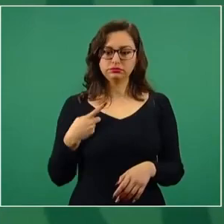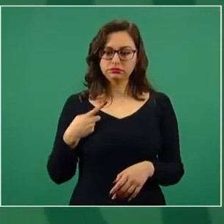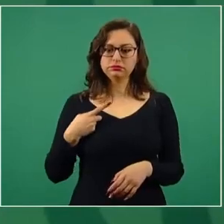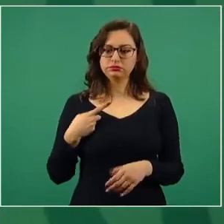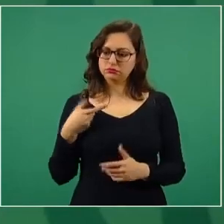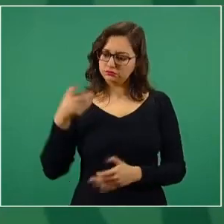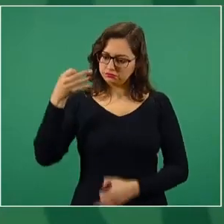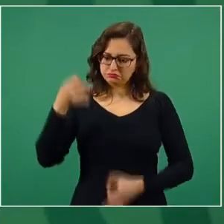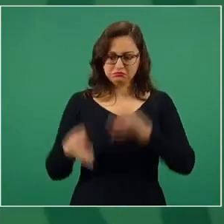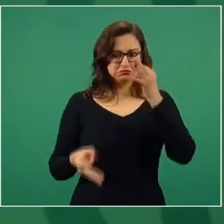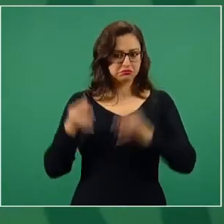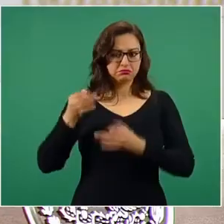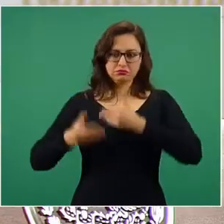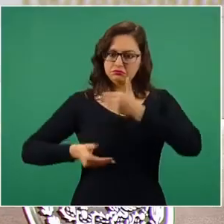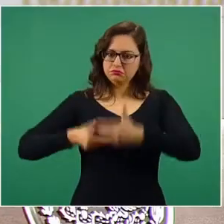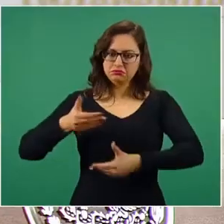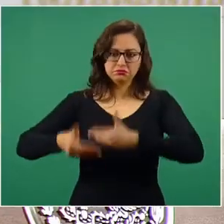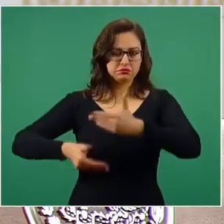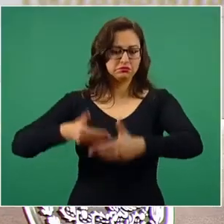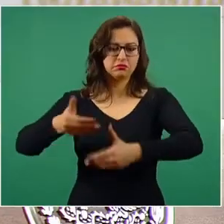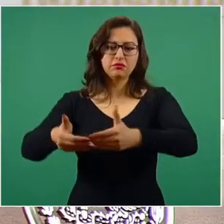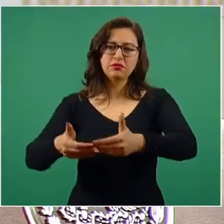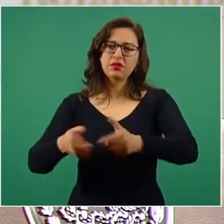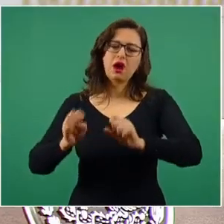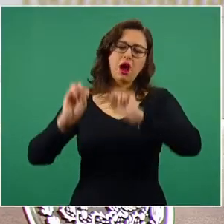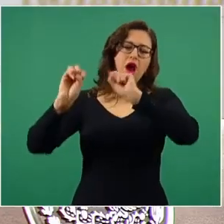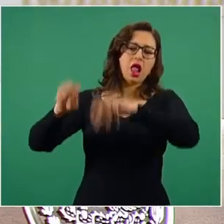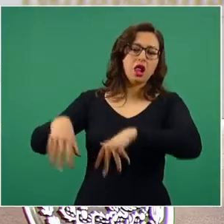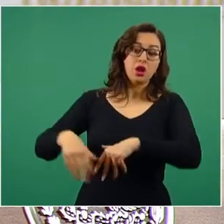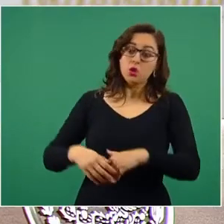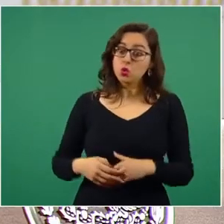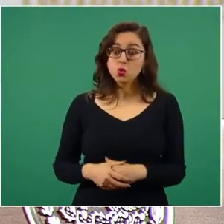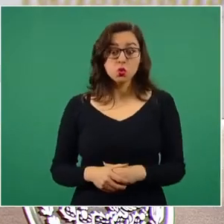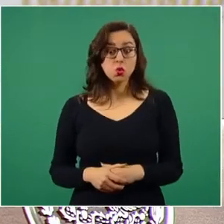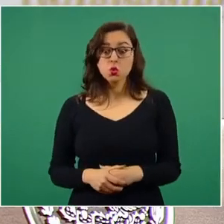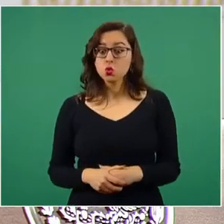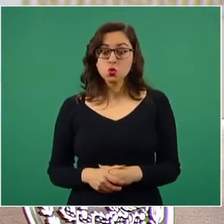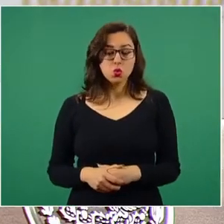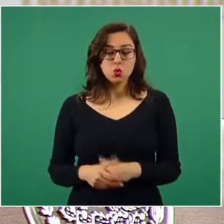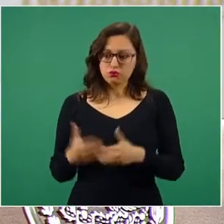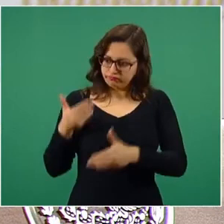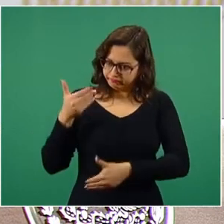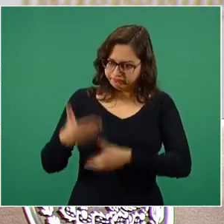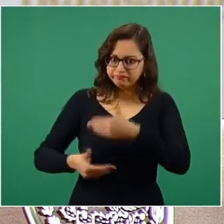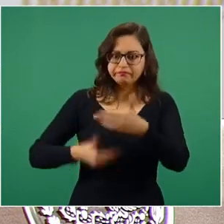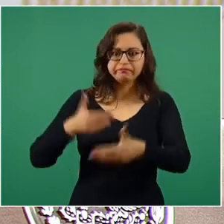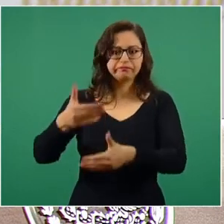actuar. No detener nada, no